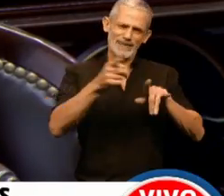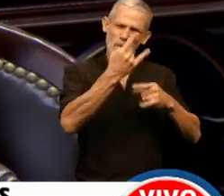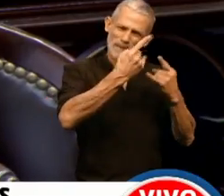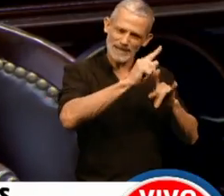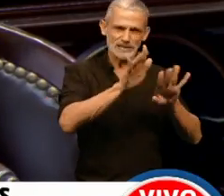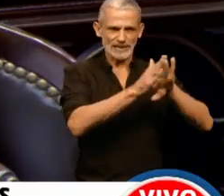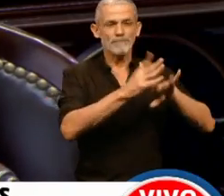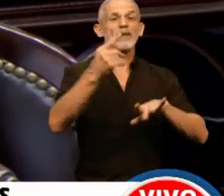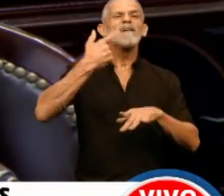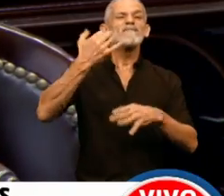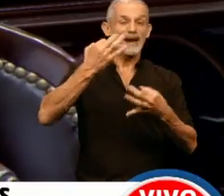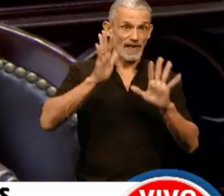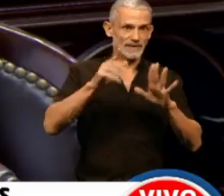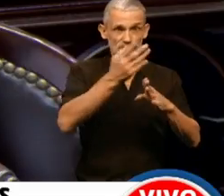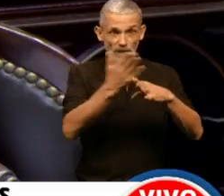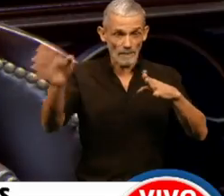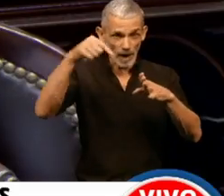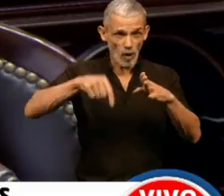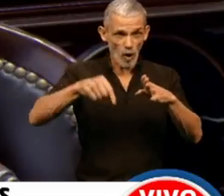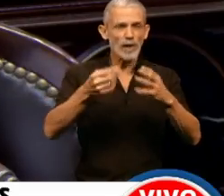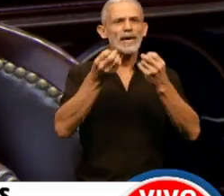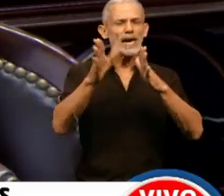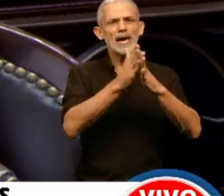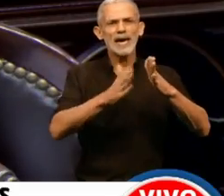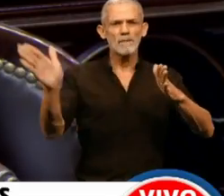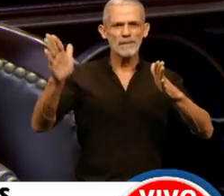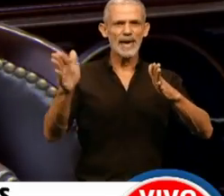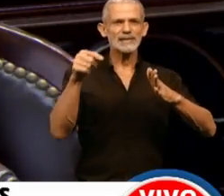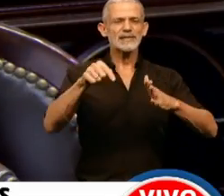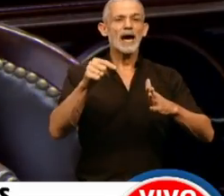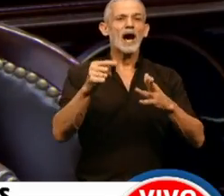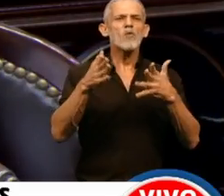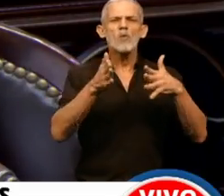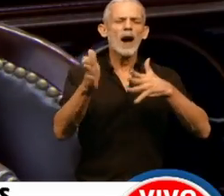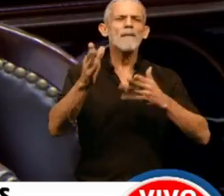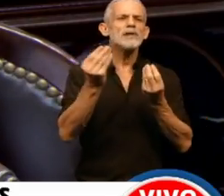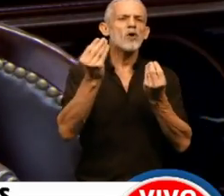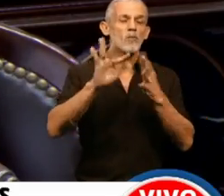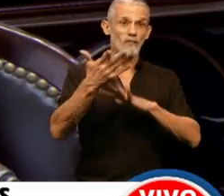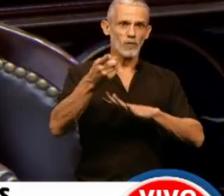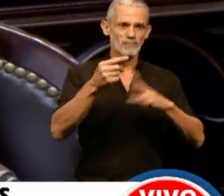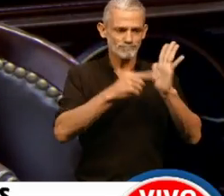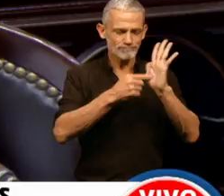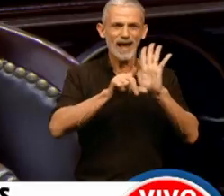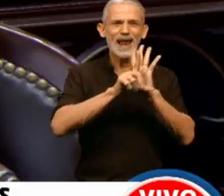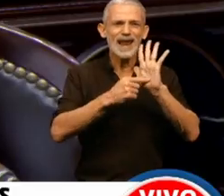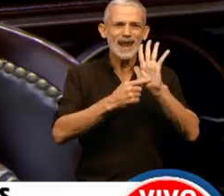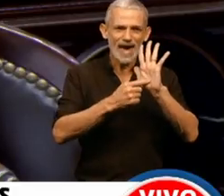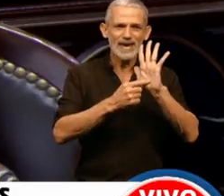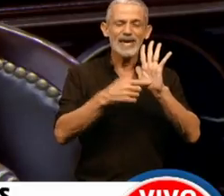a partir de hoy comienza un camino para hacer de este instrumento